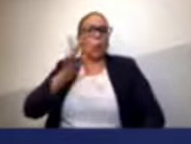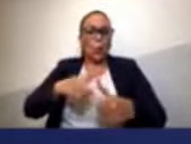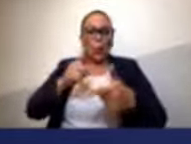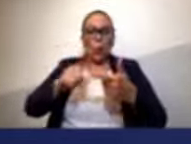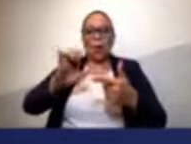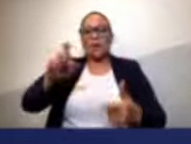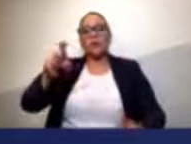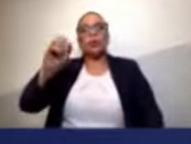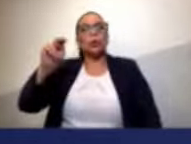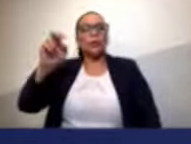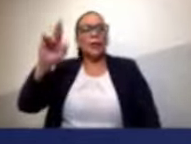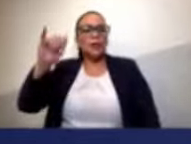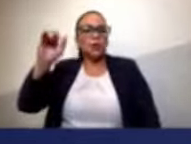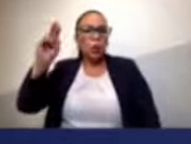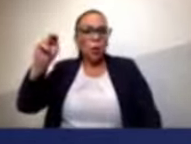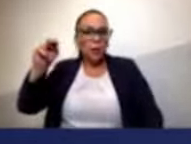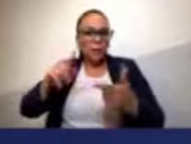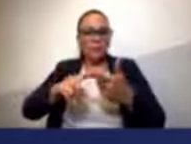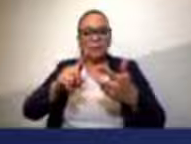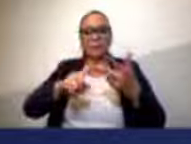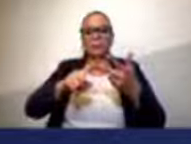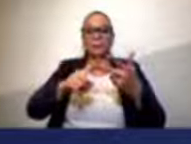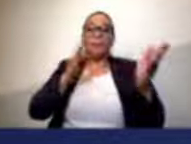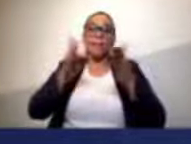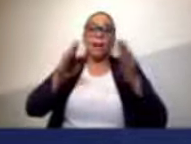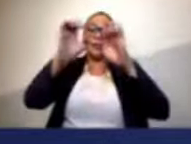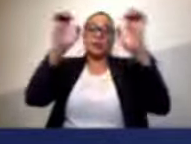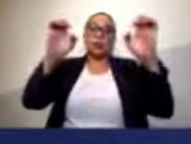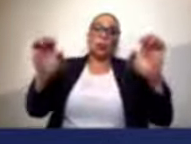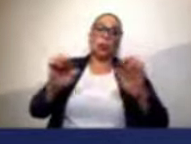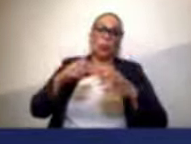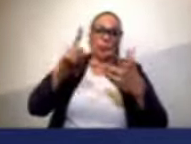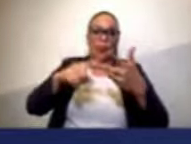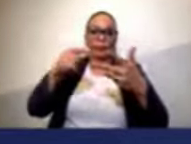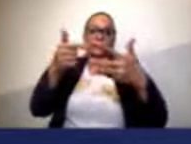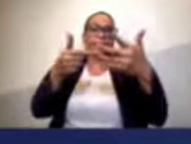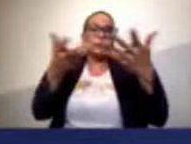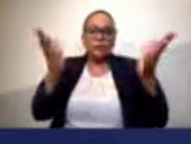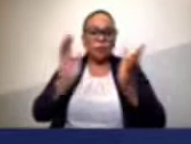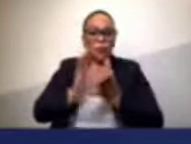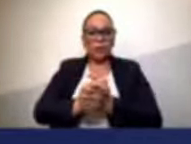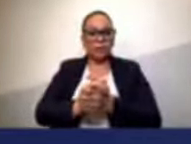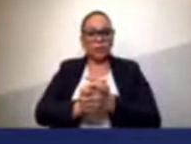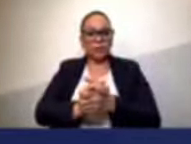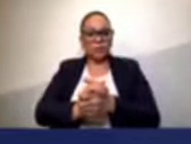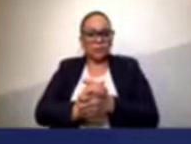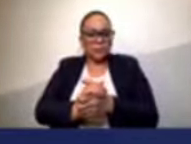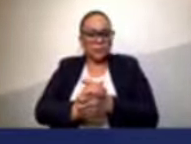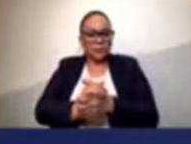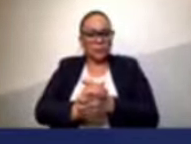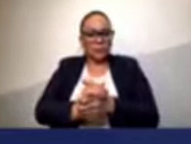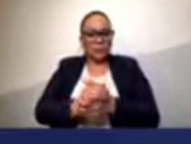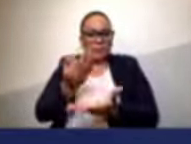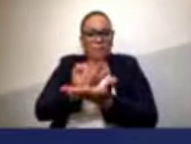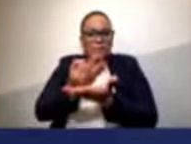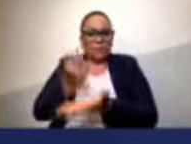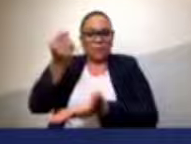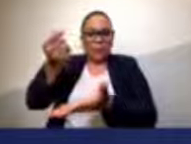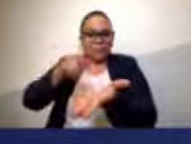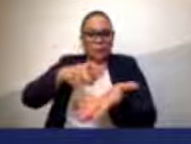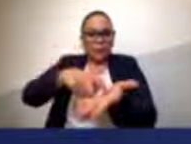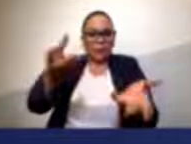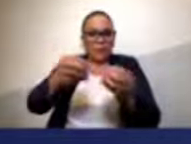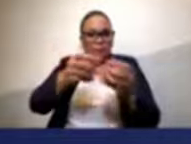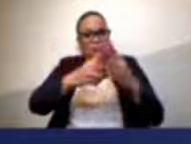exoneraciones, planes escudo y ese tipo de cosas, de financiar esos gastos con deuda. Y